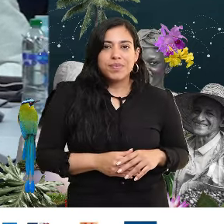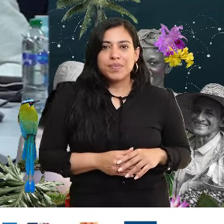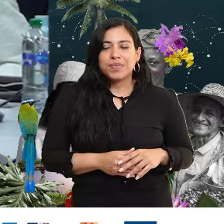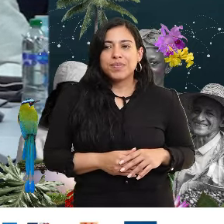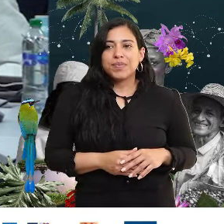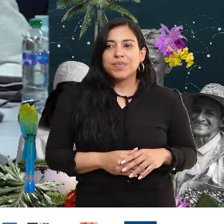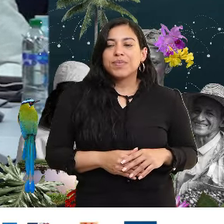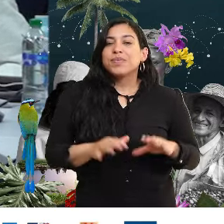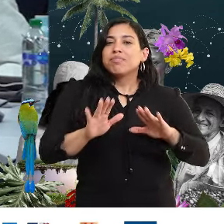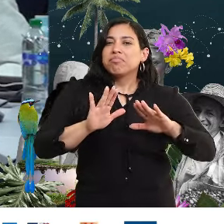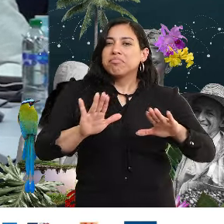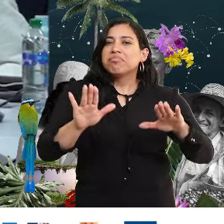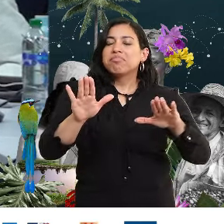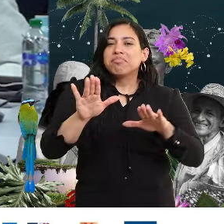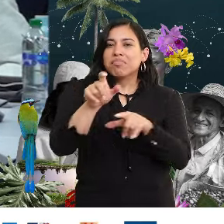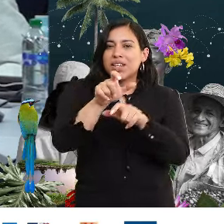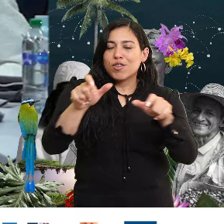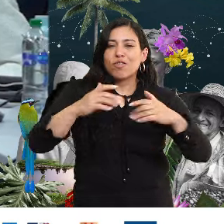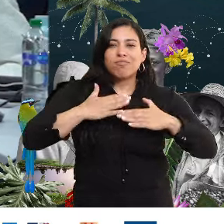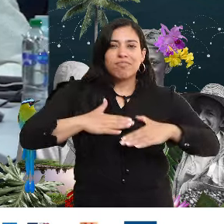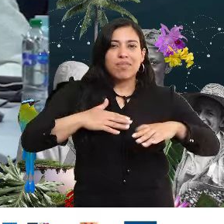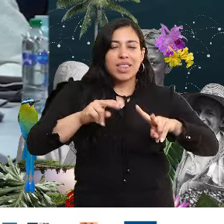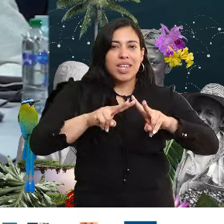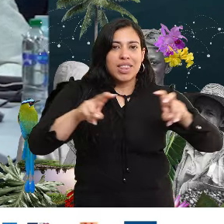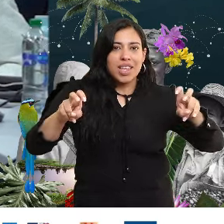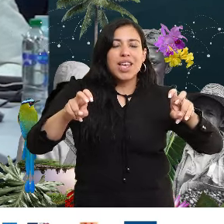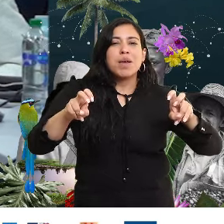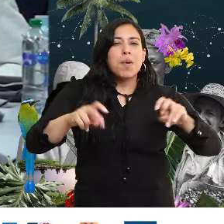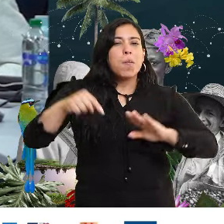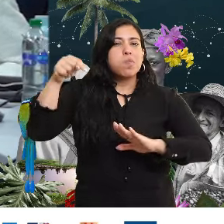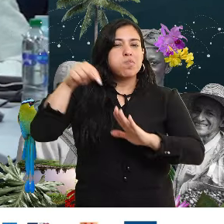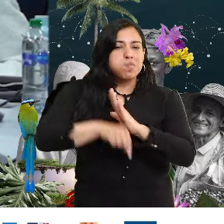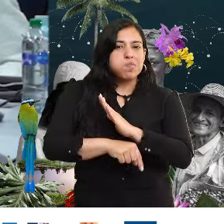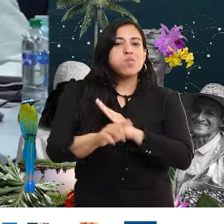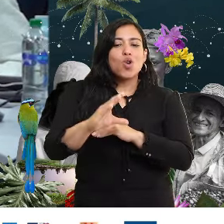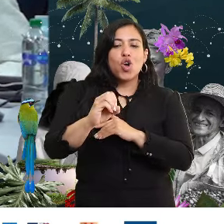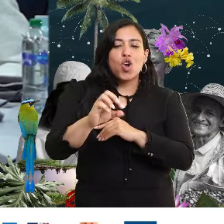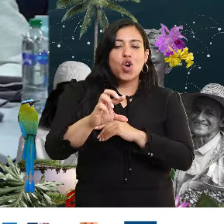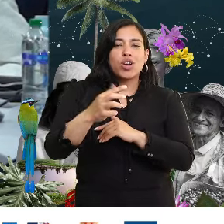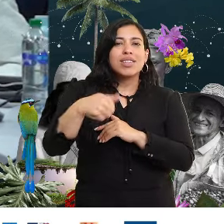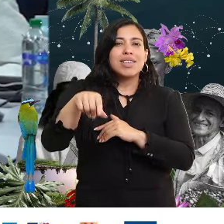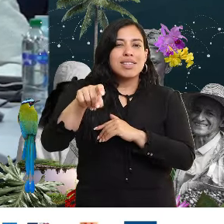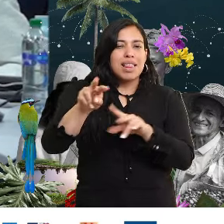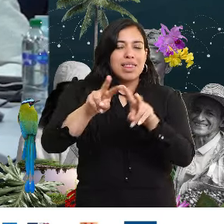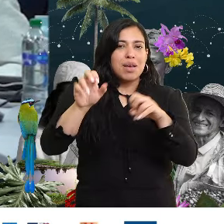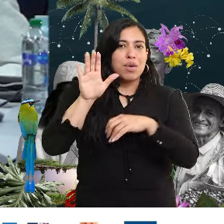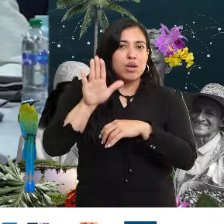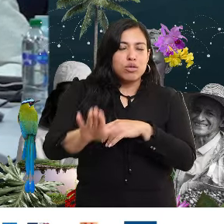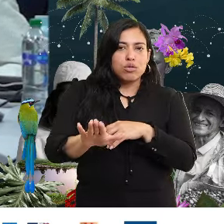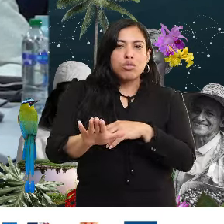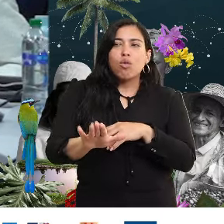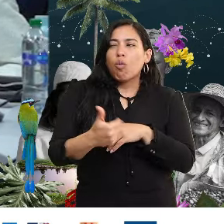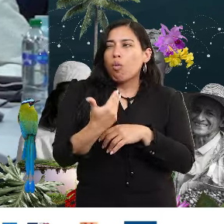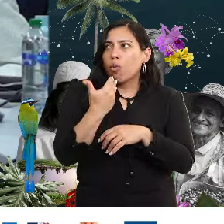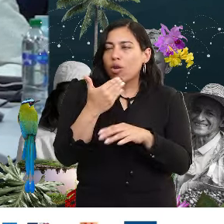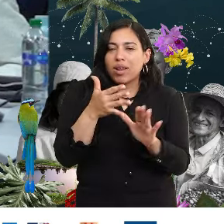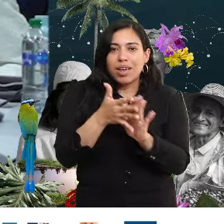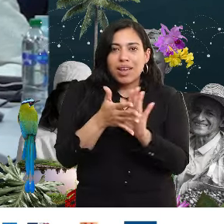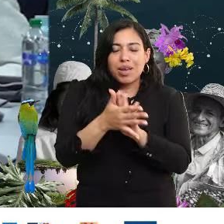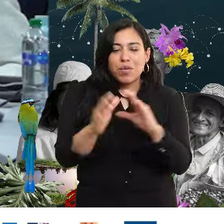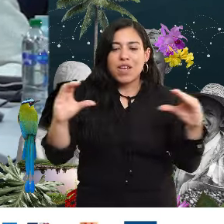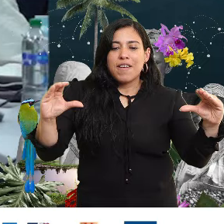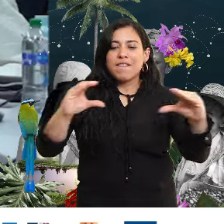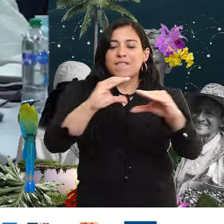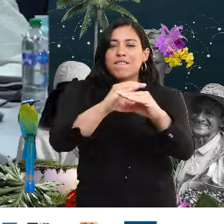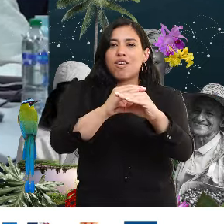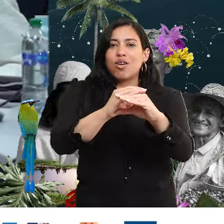Ya bajándolo un poco, pues obviamente en términos de la oportunidad que existe con la COP teniendo este tema, estos enfoques